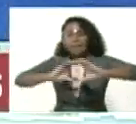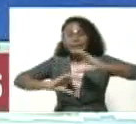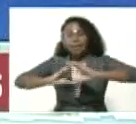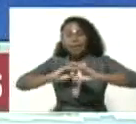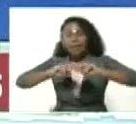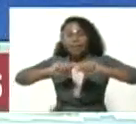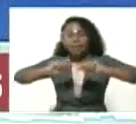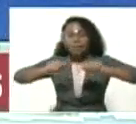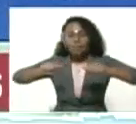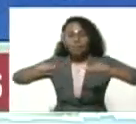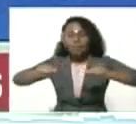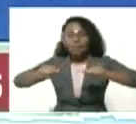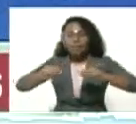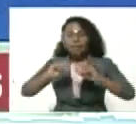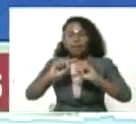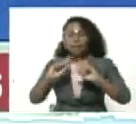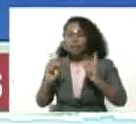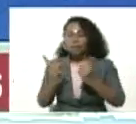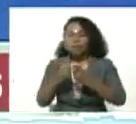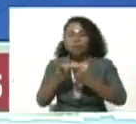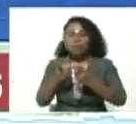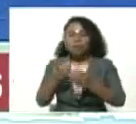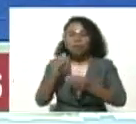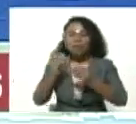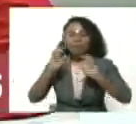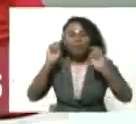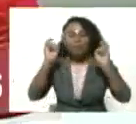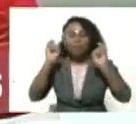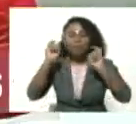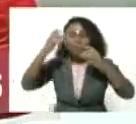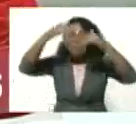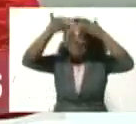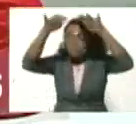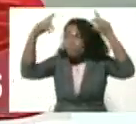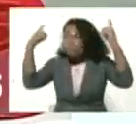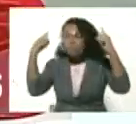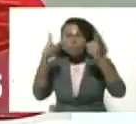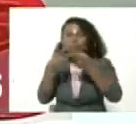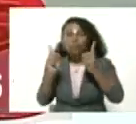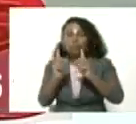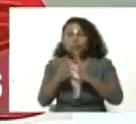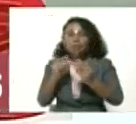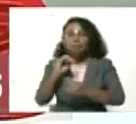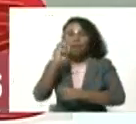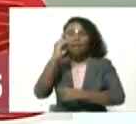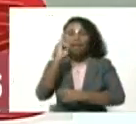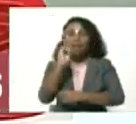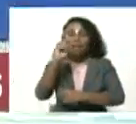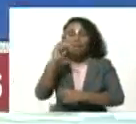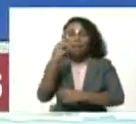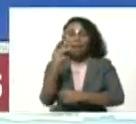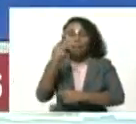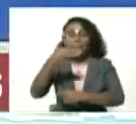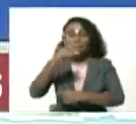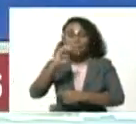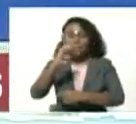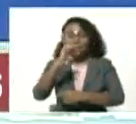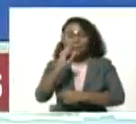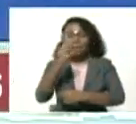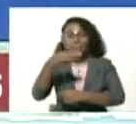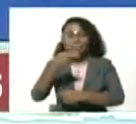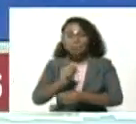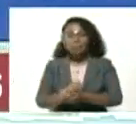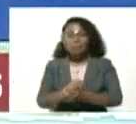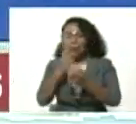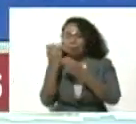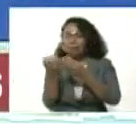Hidrográficas y presidente del Instituto de Meteorología e Hidrología, INAMEP. Muy importante. Invitada